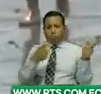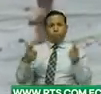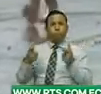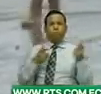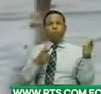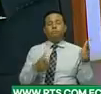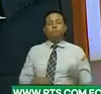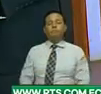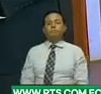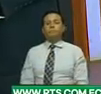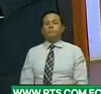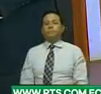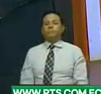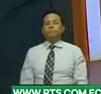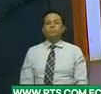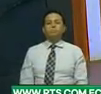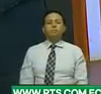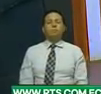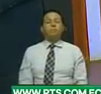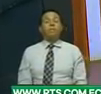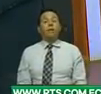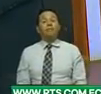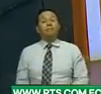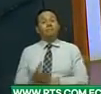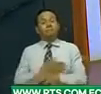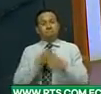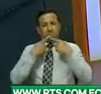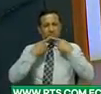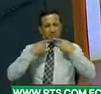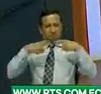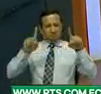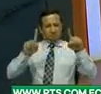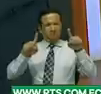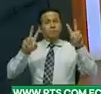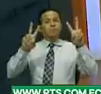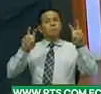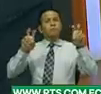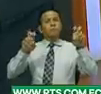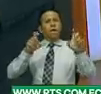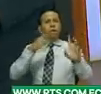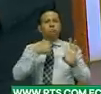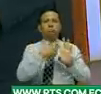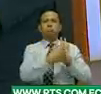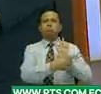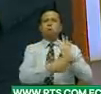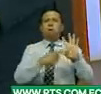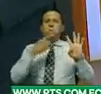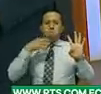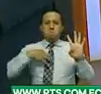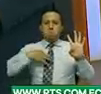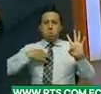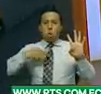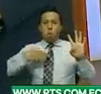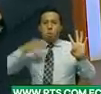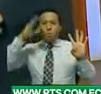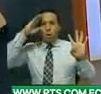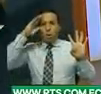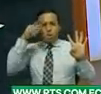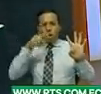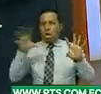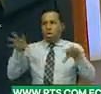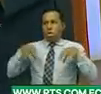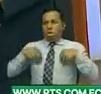Saona. Como lo habíamos anunciado, falsos policías robaron en un avícola al norte de Guayaquil. Los antisociales se